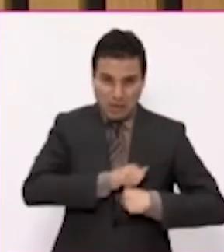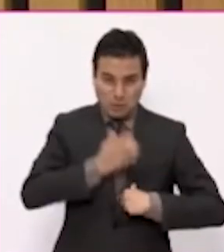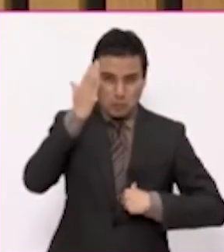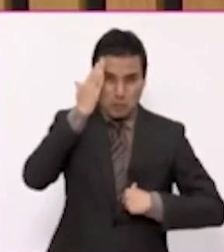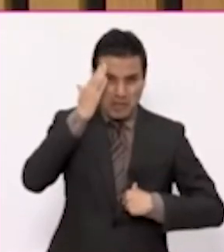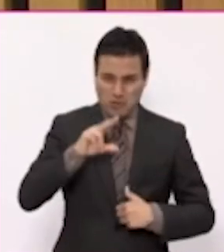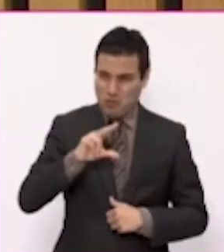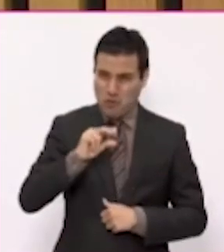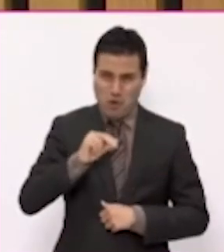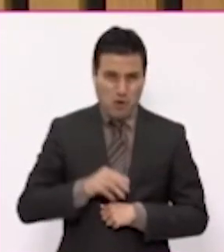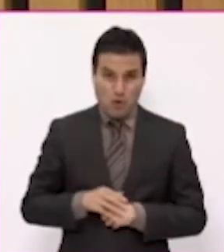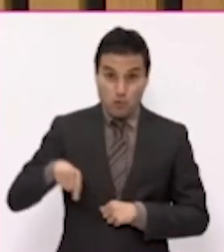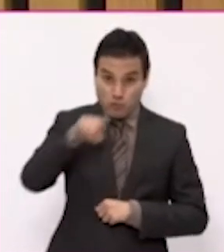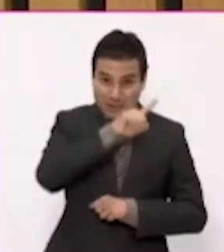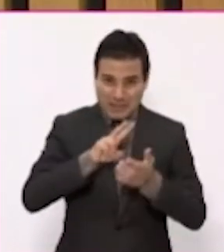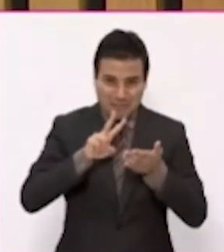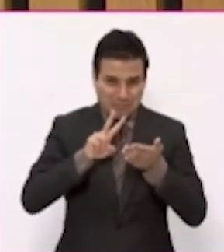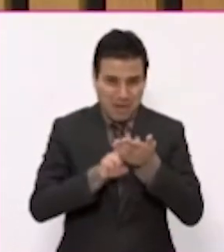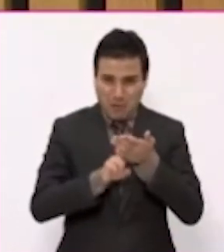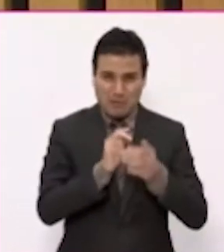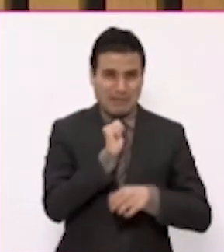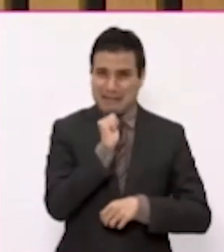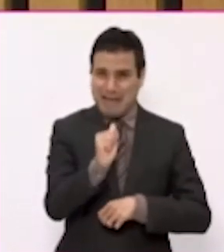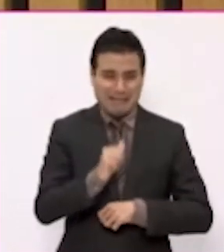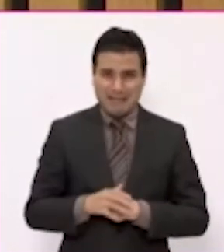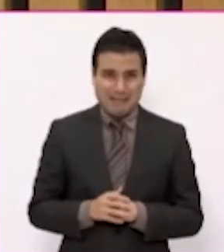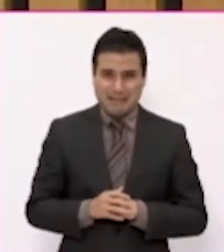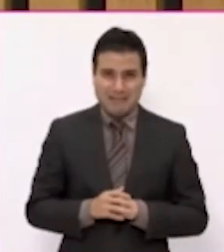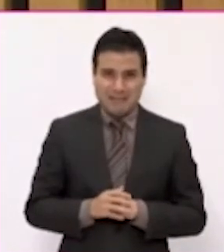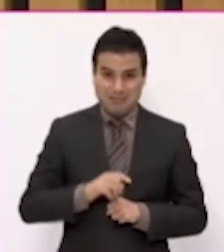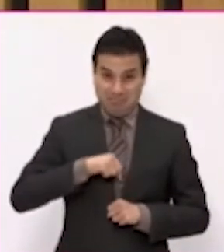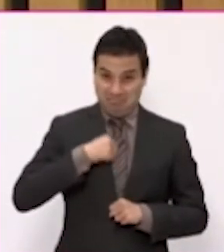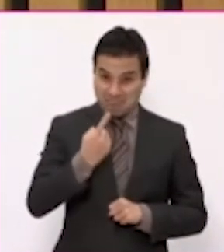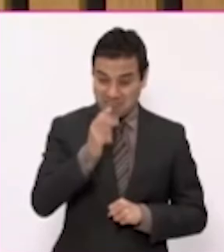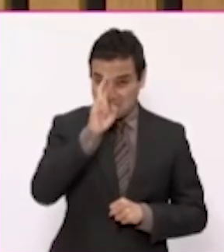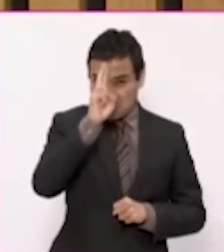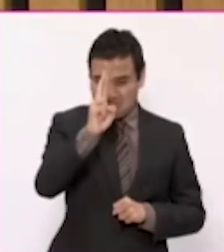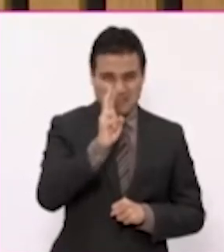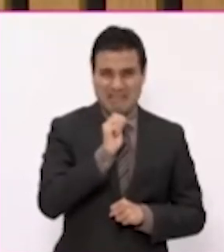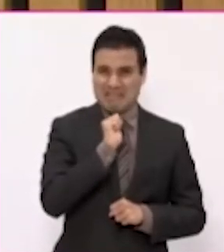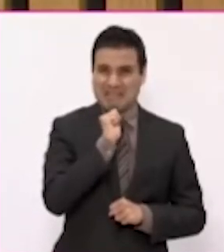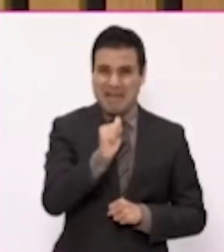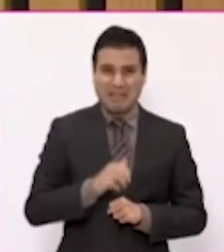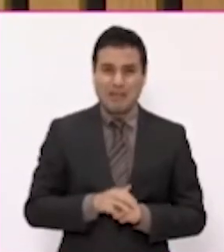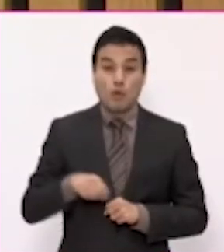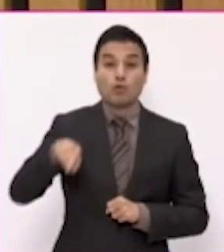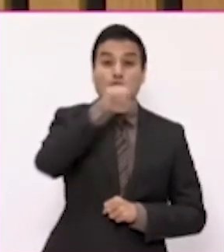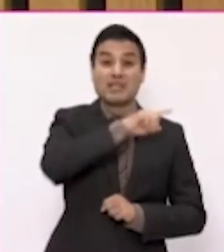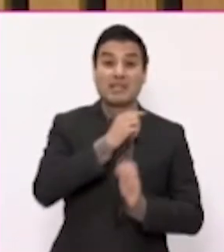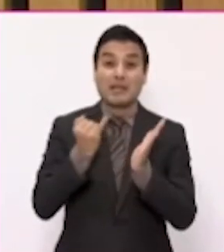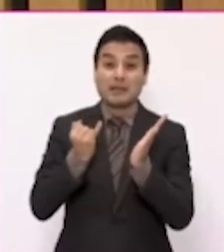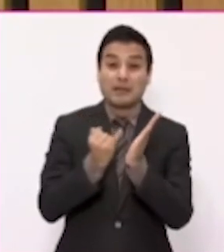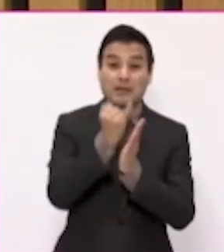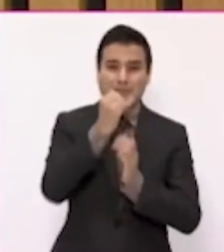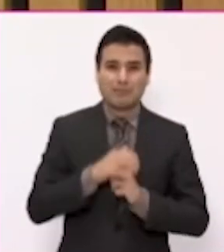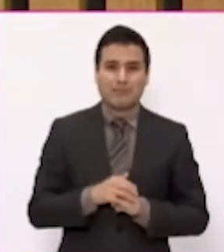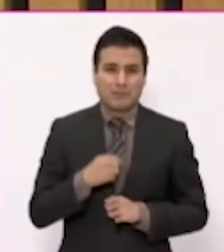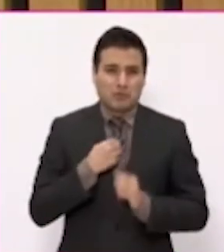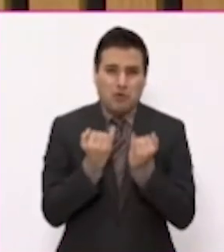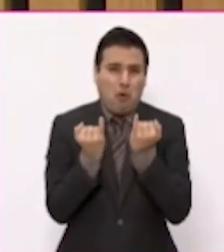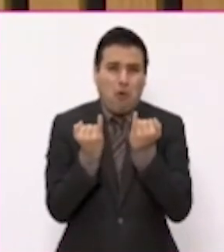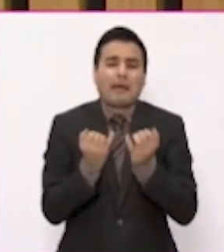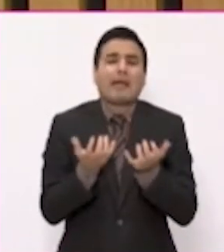les reconozco ningún valor. No les reconozco absolutamente nada. Así es que con su resolutivo haré lo que hizo el nigromante cuando